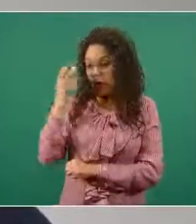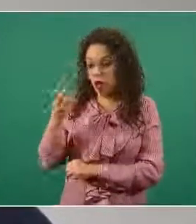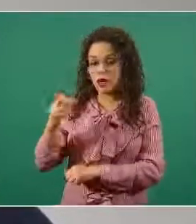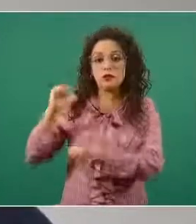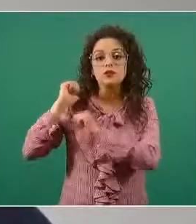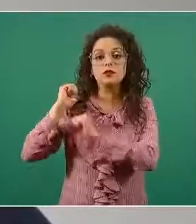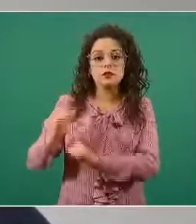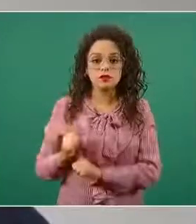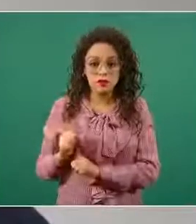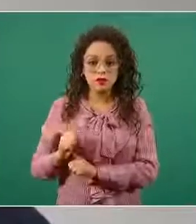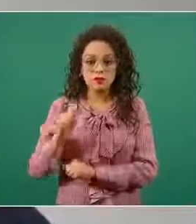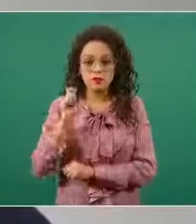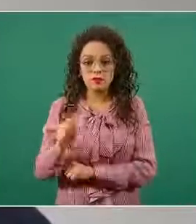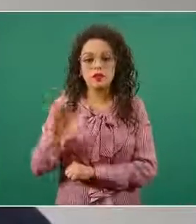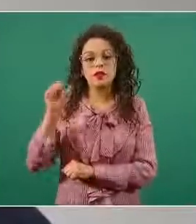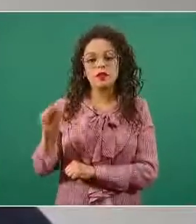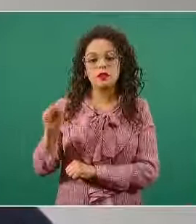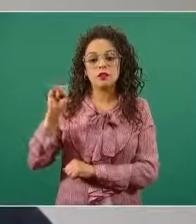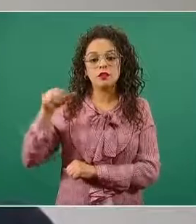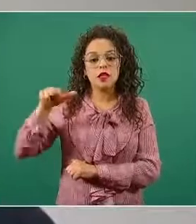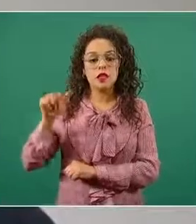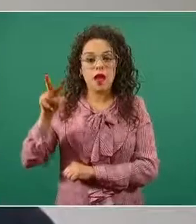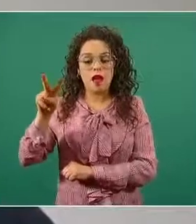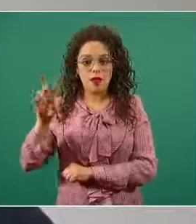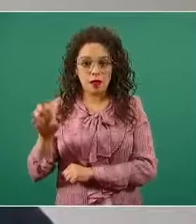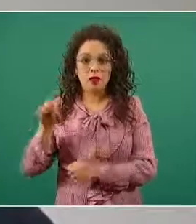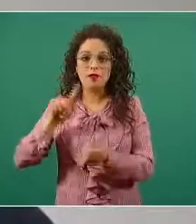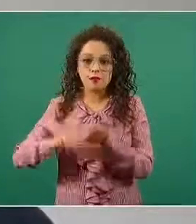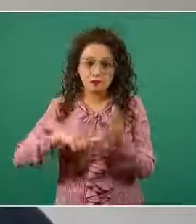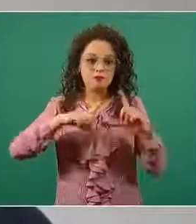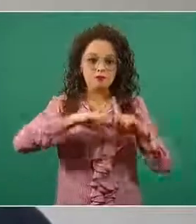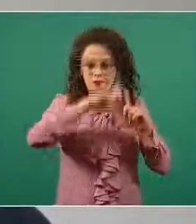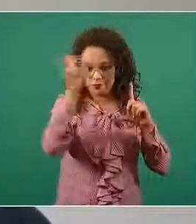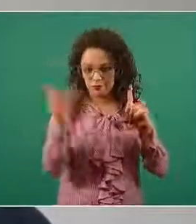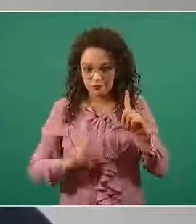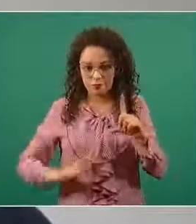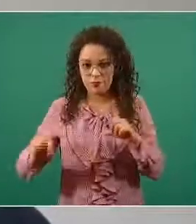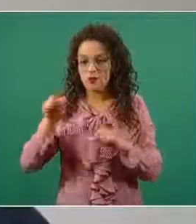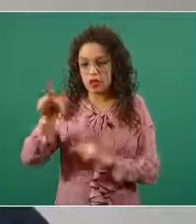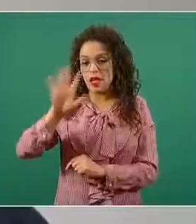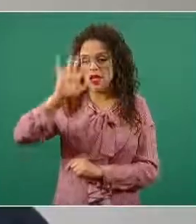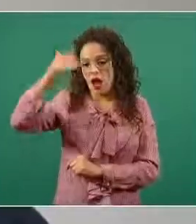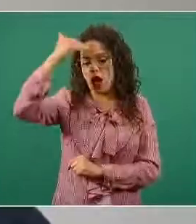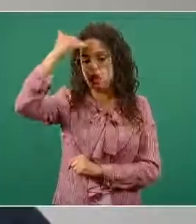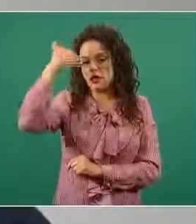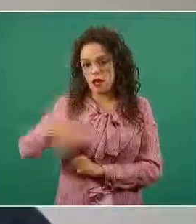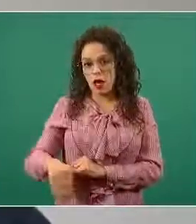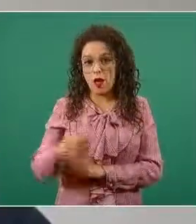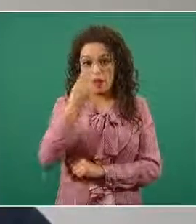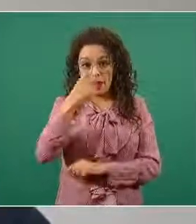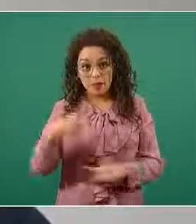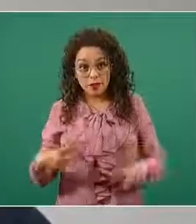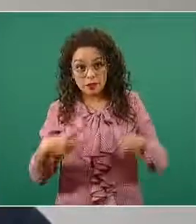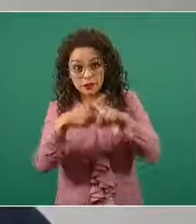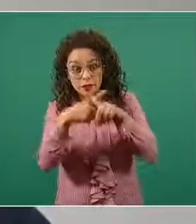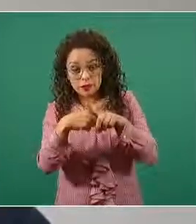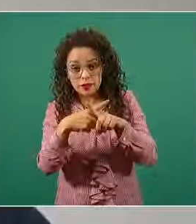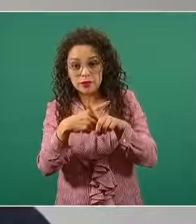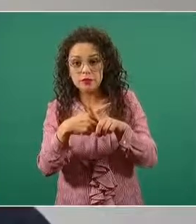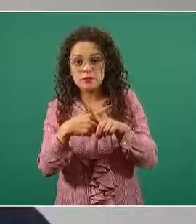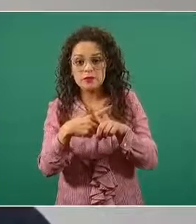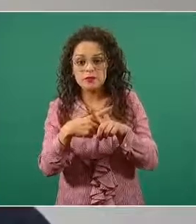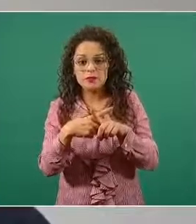del SINAVE a nivel nacional, conocen y saben que estos eventos pueden ser clasificados